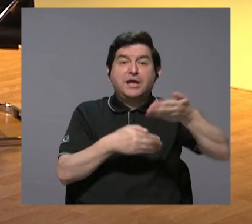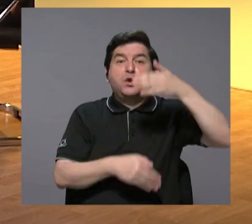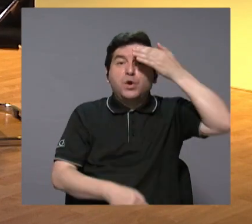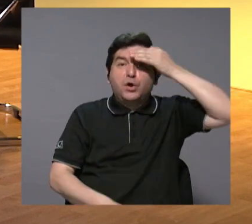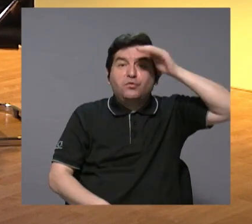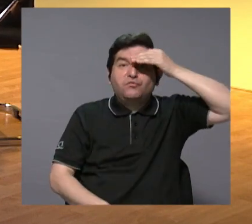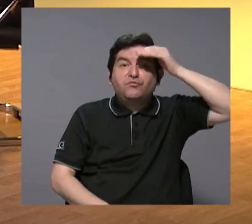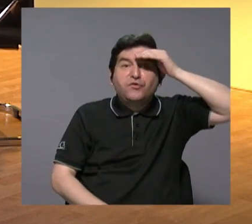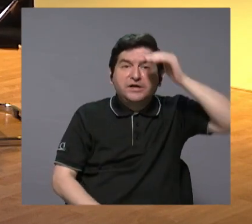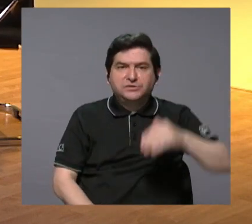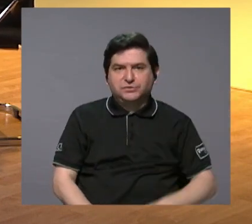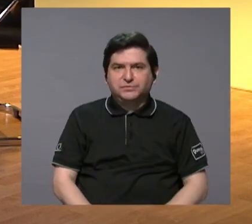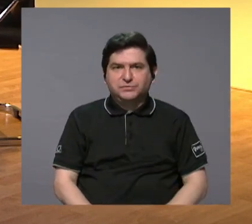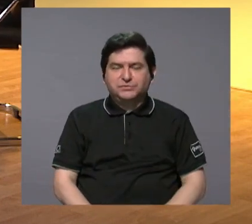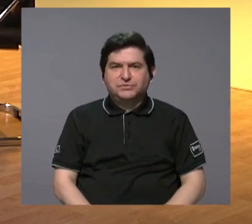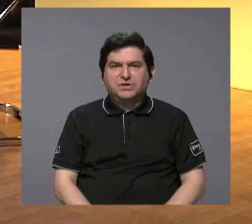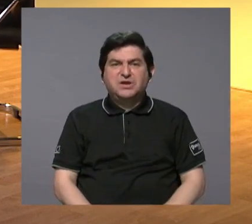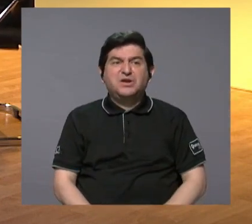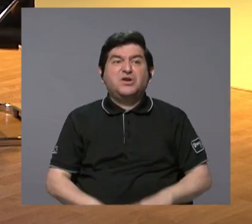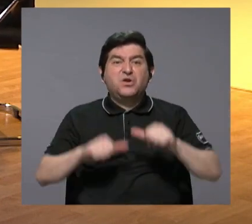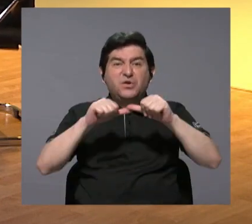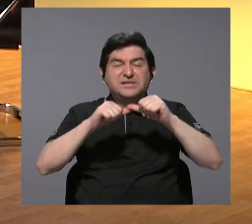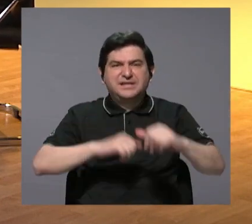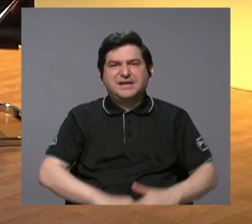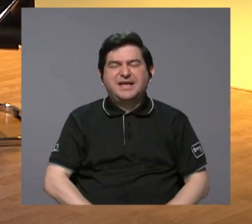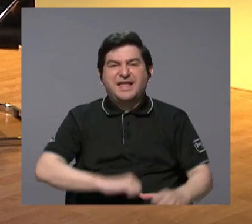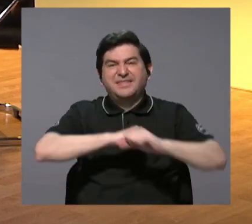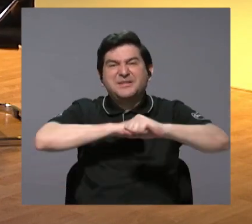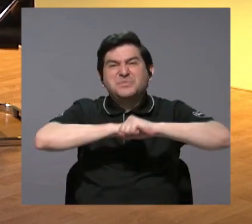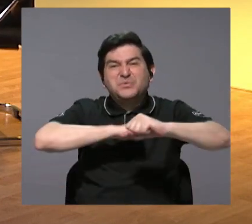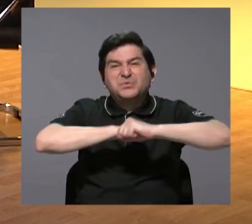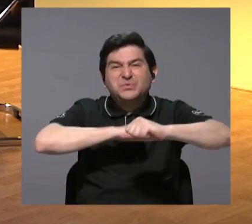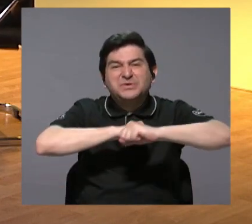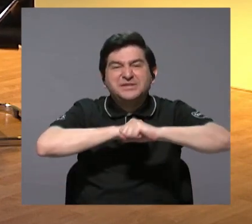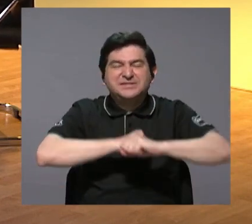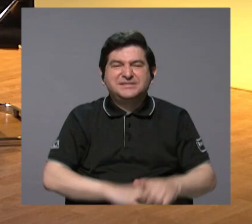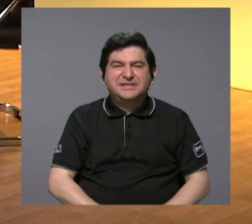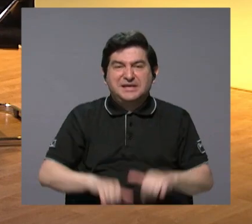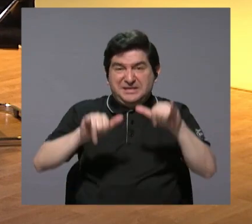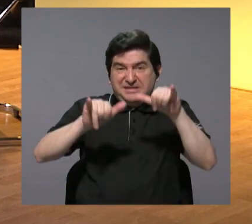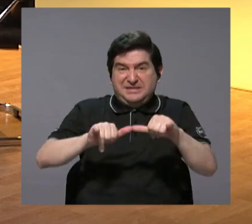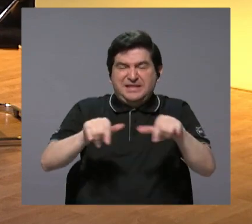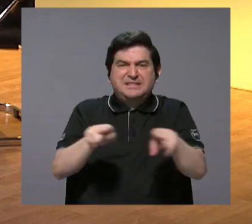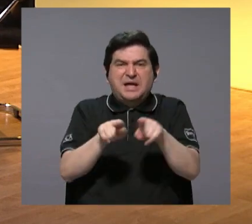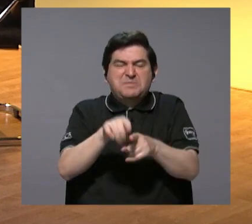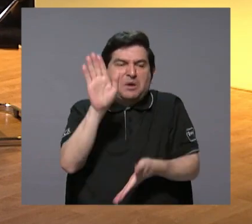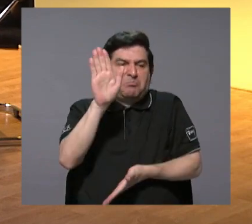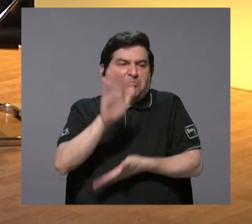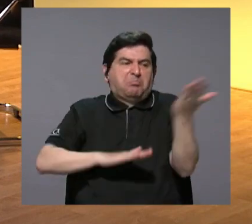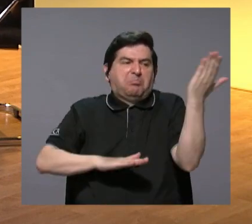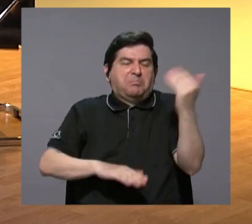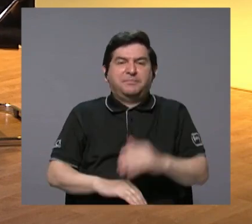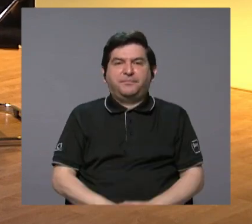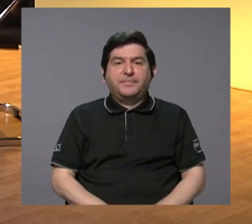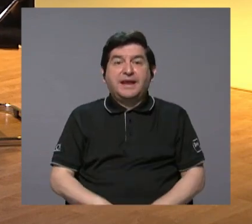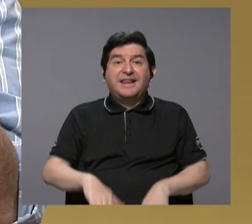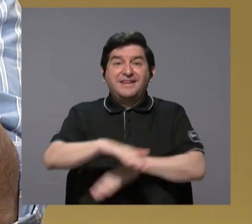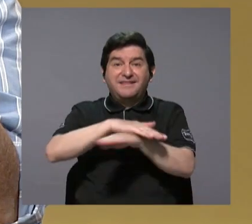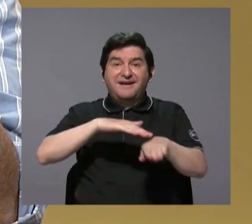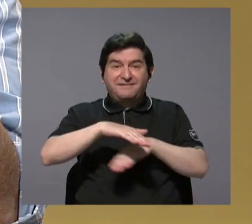que lo que quedaba de avisos económicos, de la publicidad, también se fue. Entonces, el